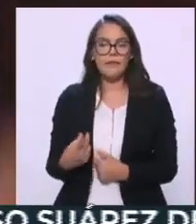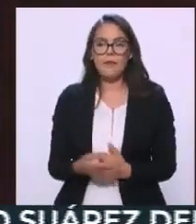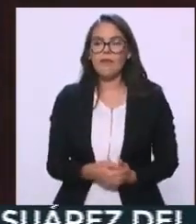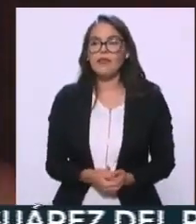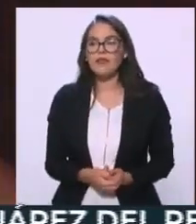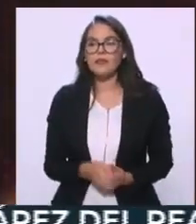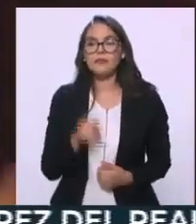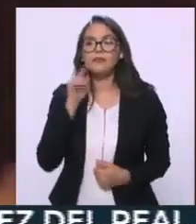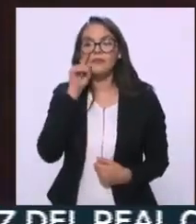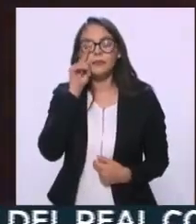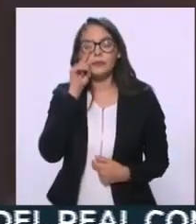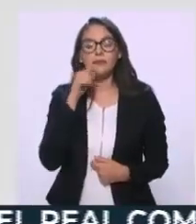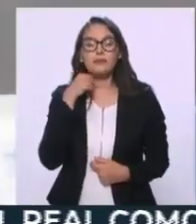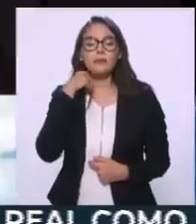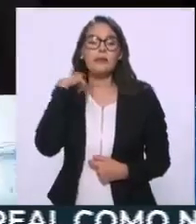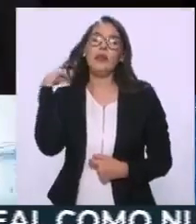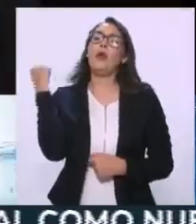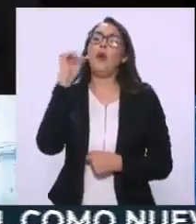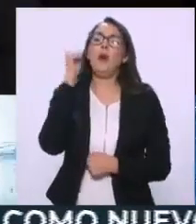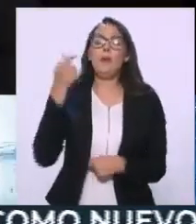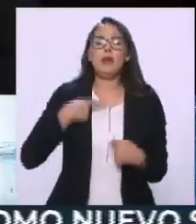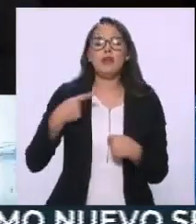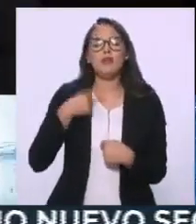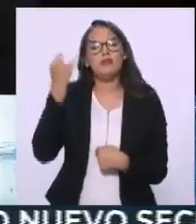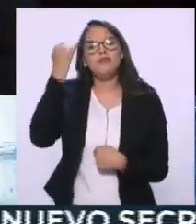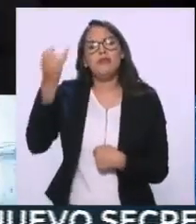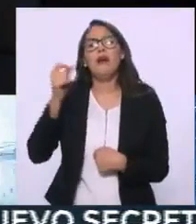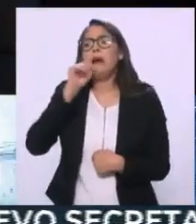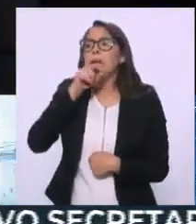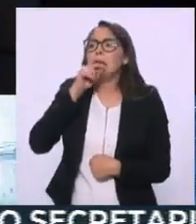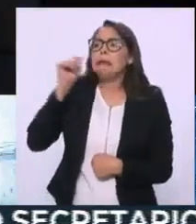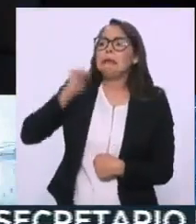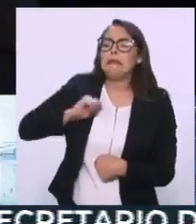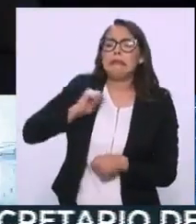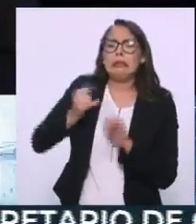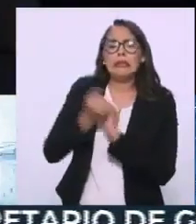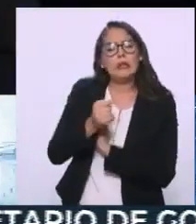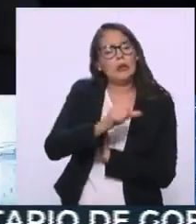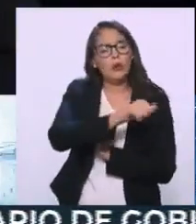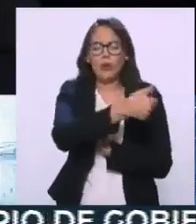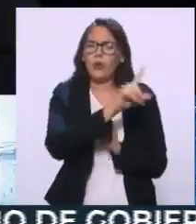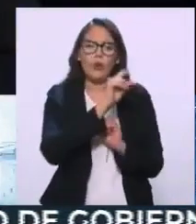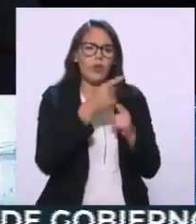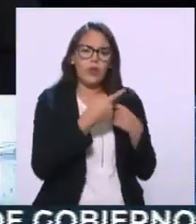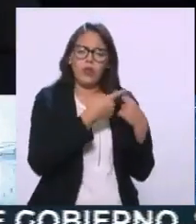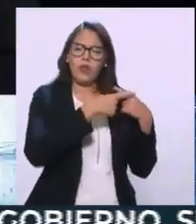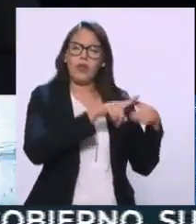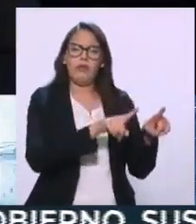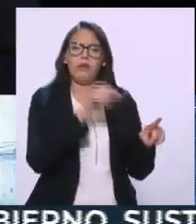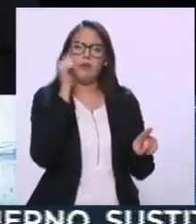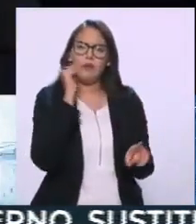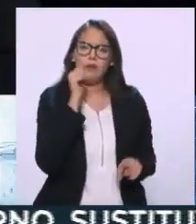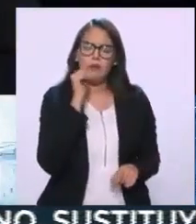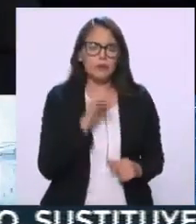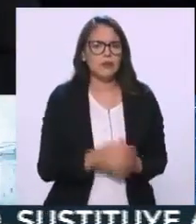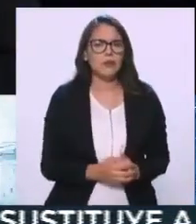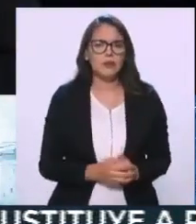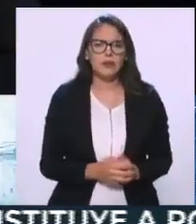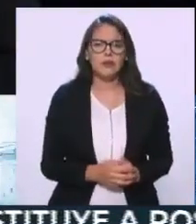derechas conservadoras o liberales y marcan una agenda de ultraderecha en todas partes, con lo